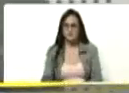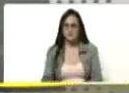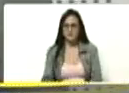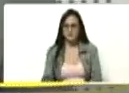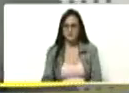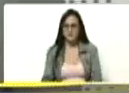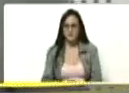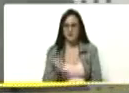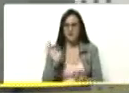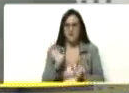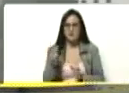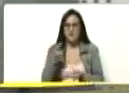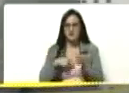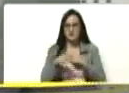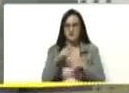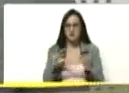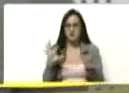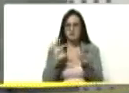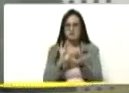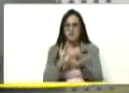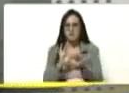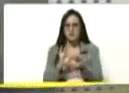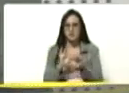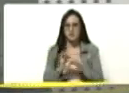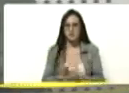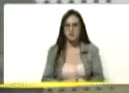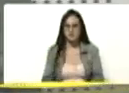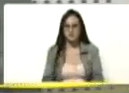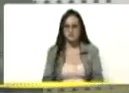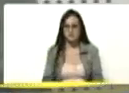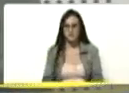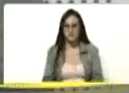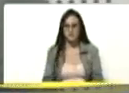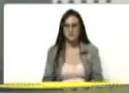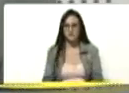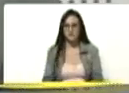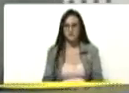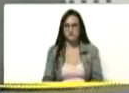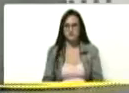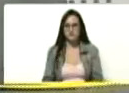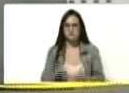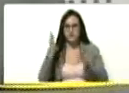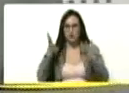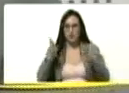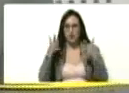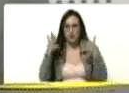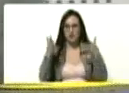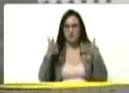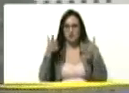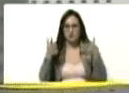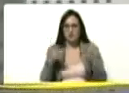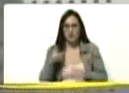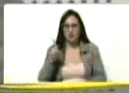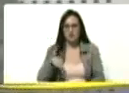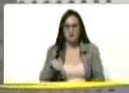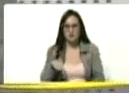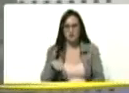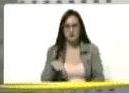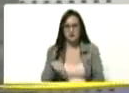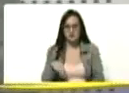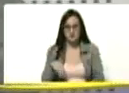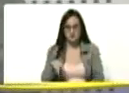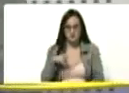través de asociaciones estratégicas. And the reorientation y la reorientación of trade de